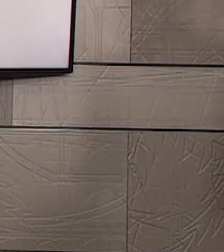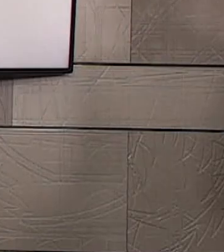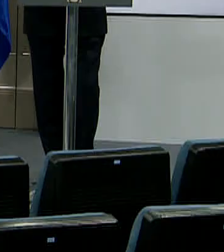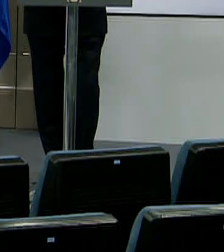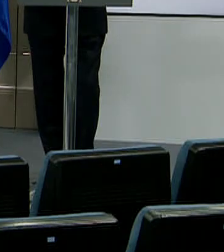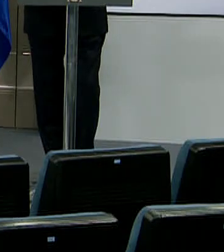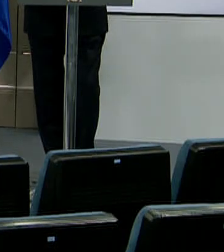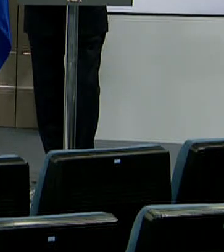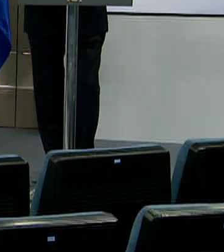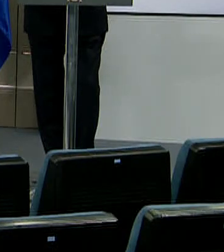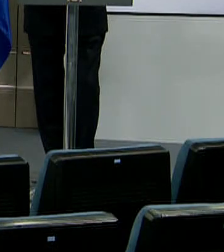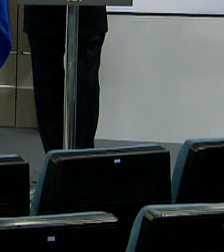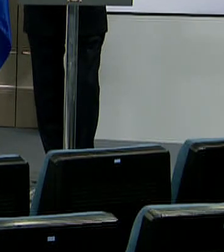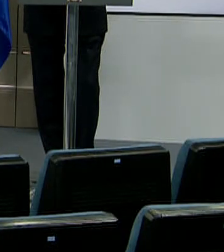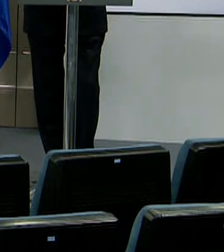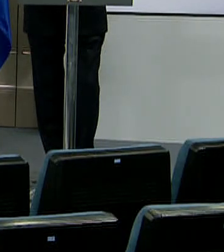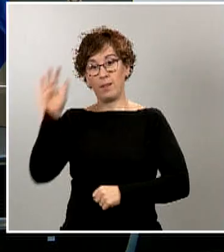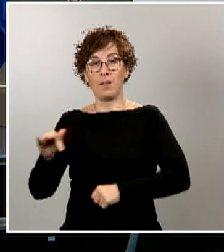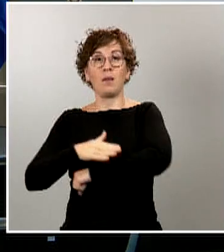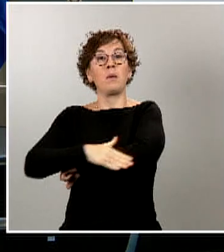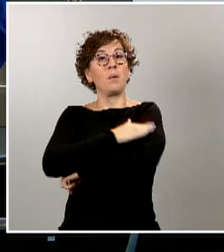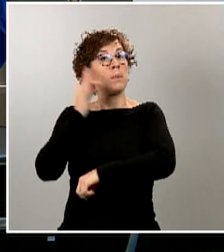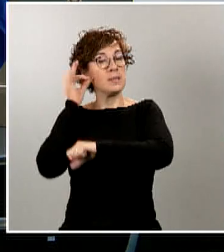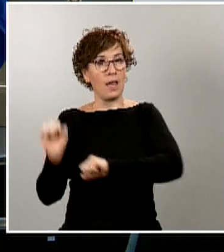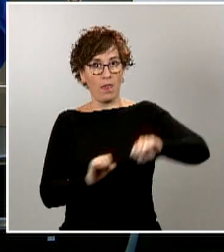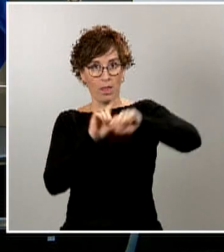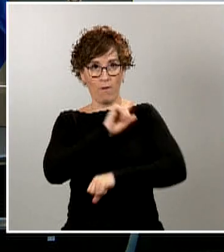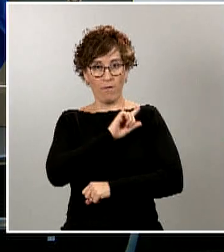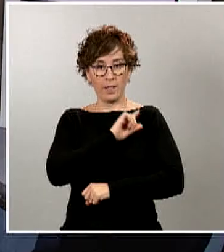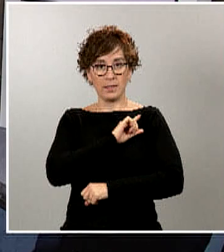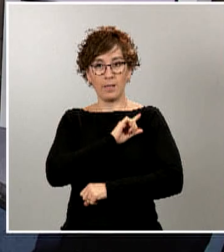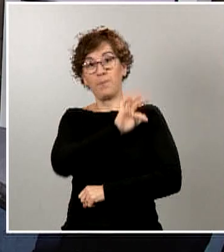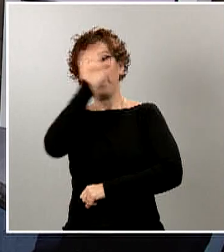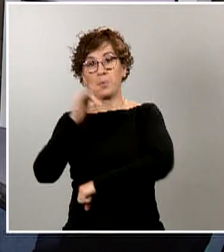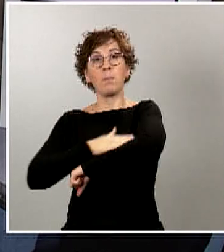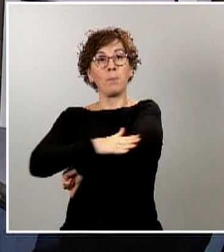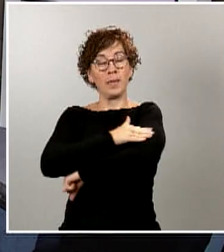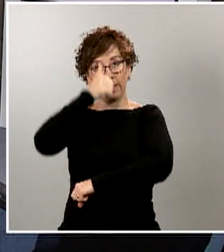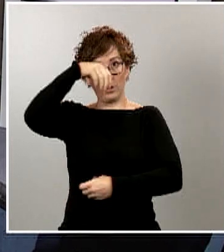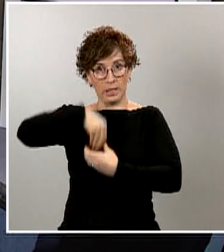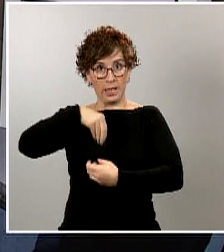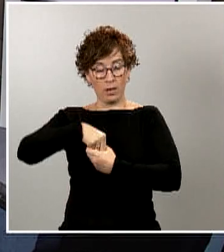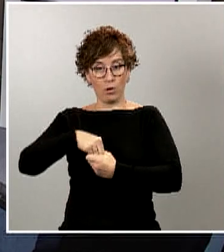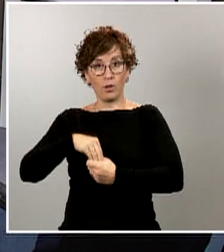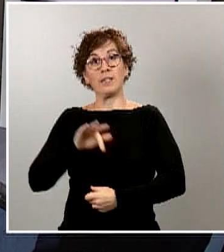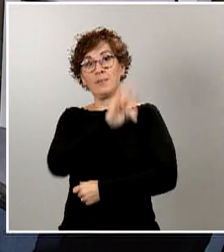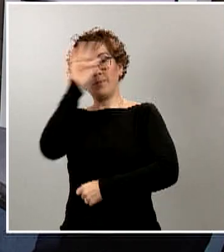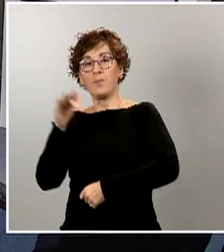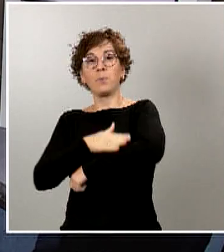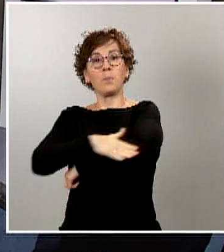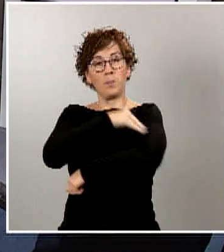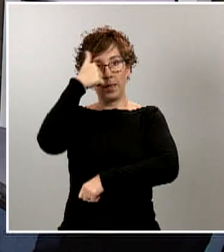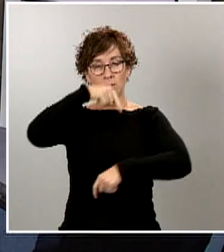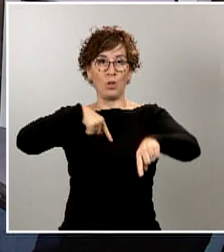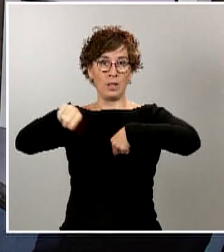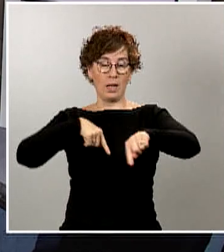Sanidad, Margarita Robles, la ministra de Defensa, Fernando Grande Marlaska, ministro del Interior, y José Luis Ábalos, ministro de Transportes, Movilidad y